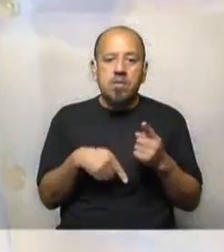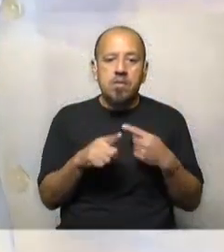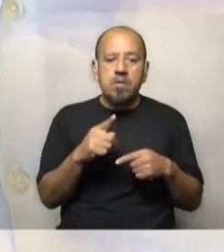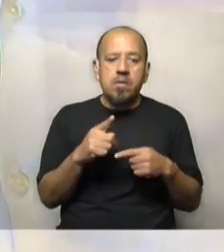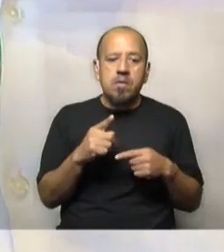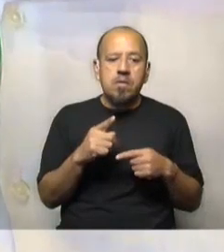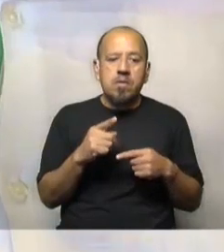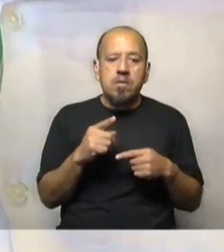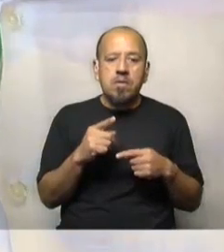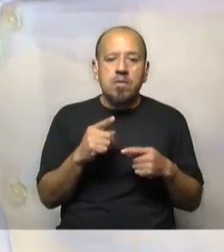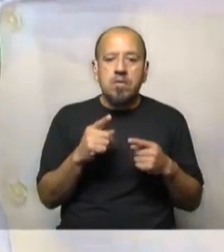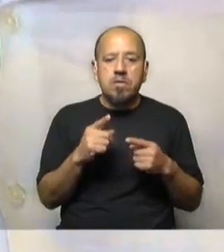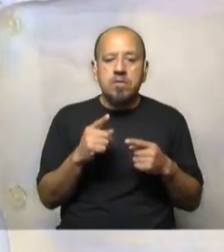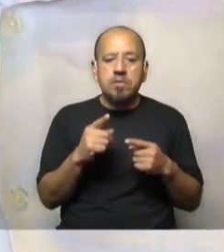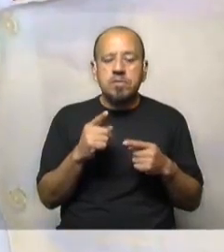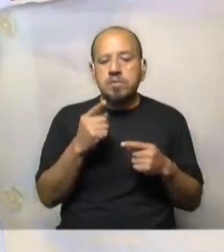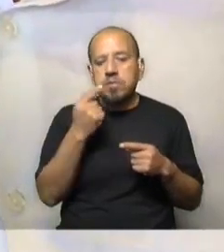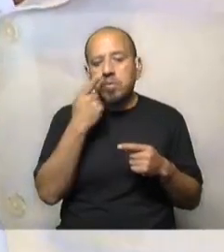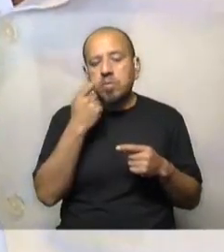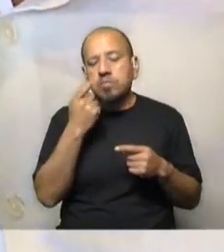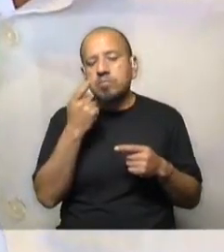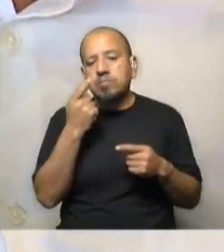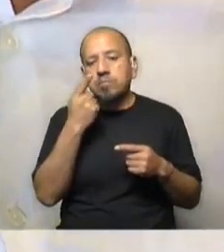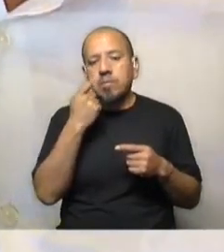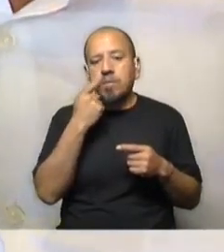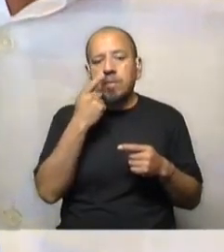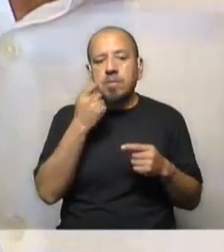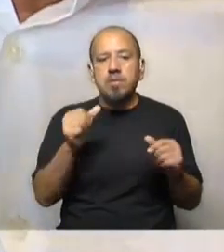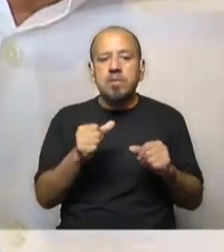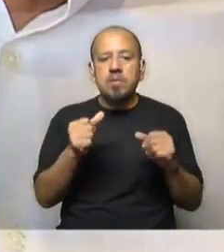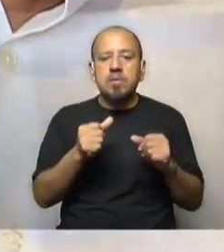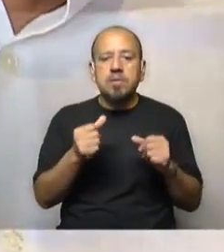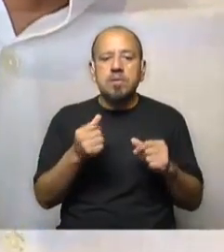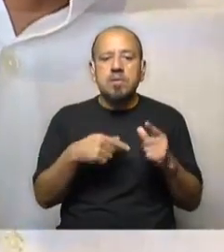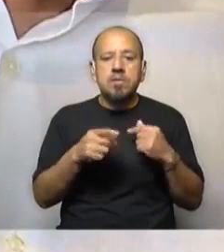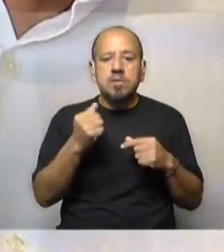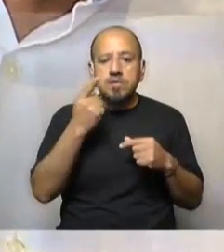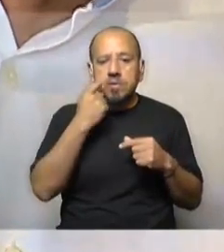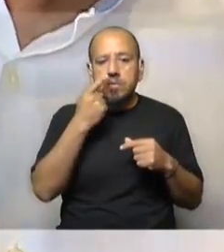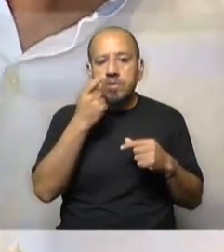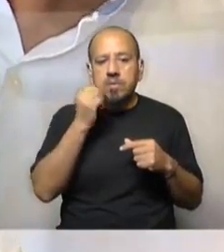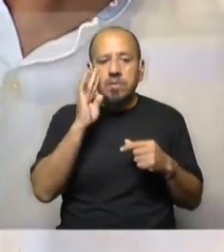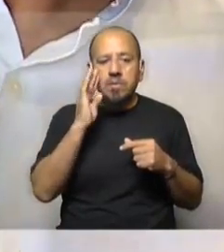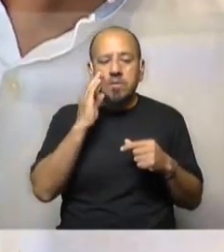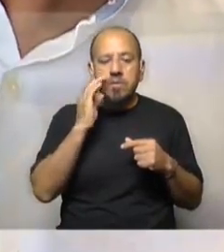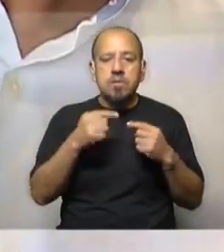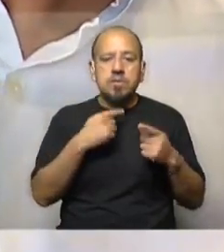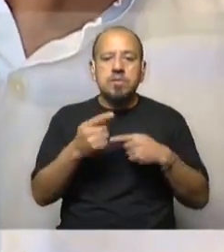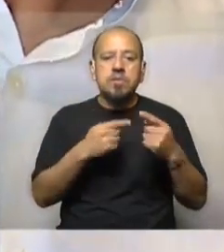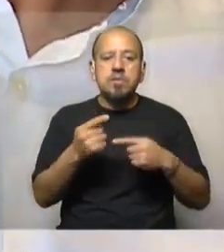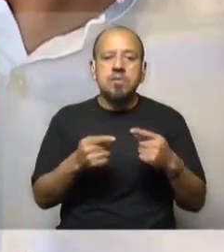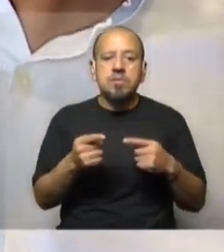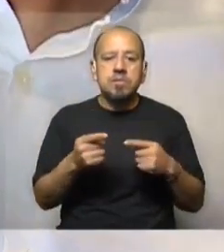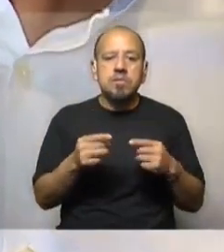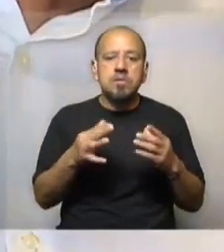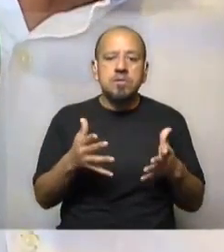fundamentalmente papá contaba siempre que colaba los fideos, viste que los padres se repiten en los cuentos, ¿no? Uno no se da cuenta que los padres se repiten hasta